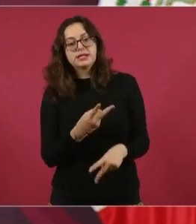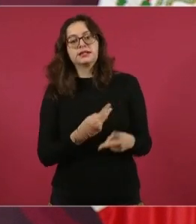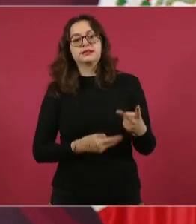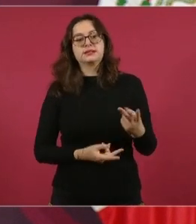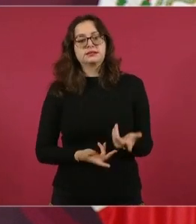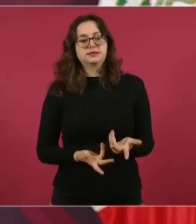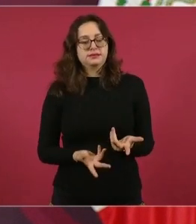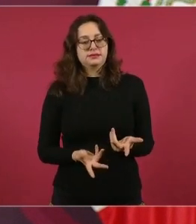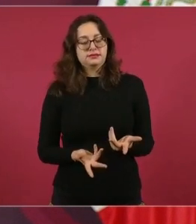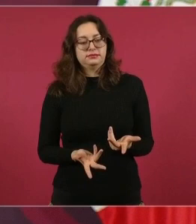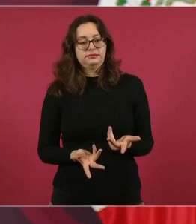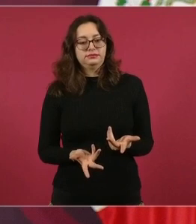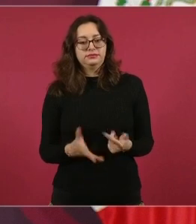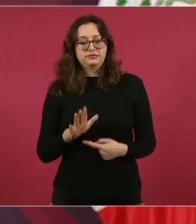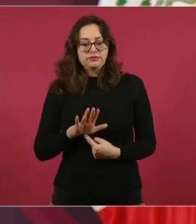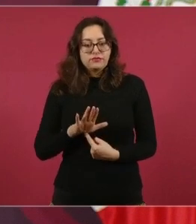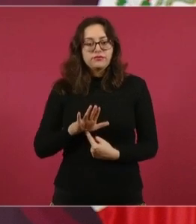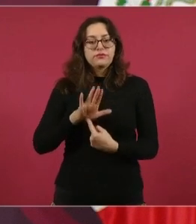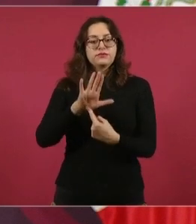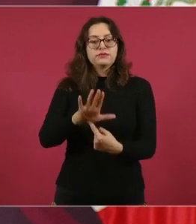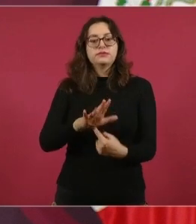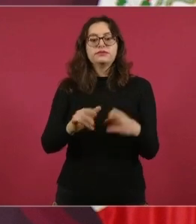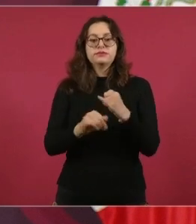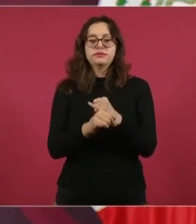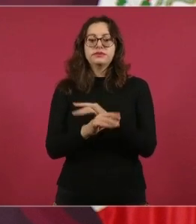para que ellos